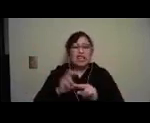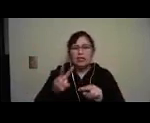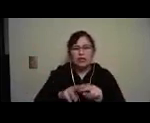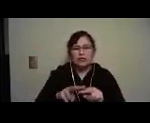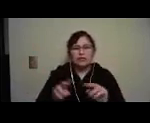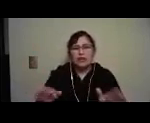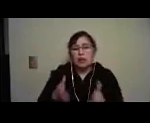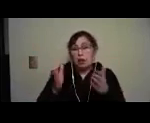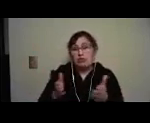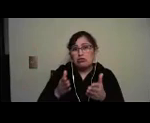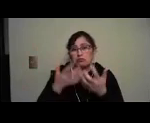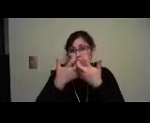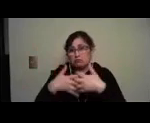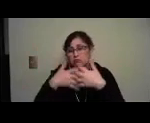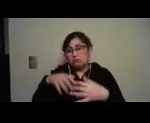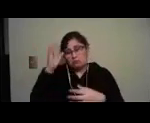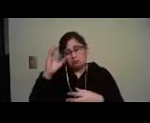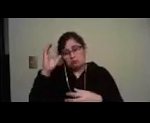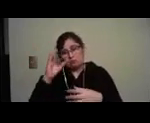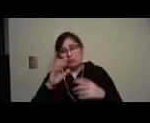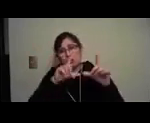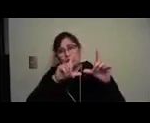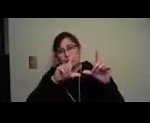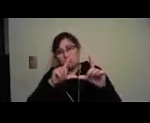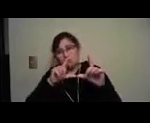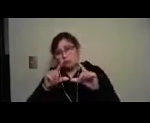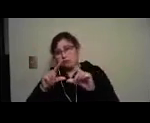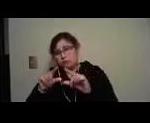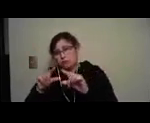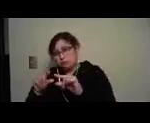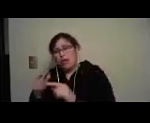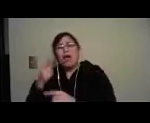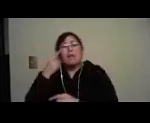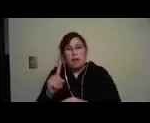Pero si una persona con Alzheimer perdió funciones